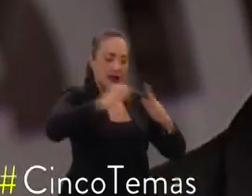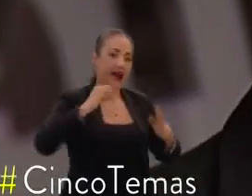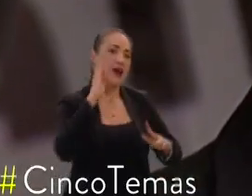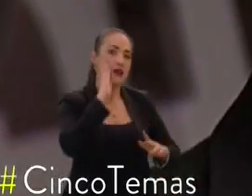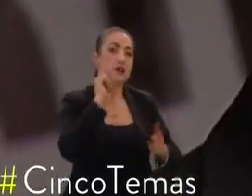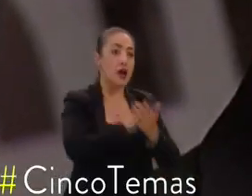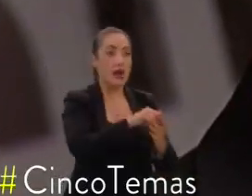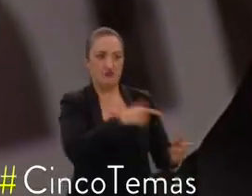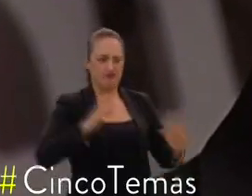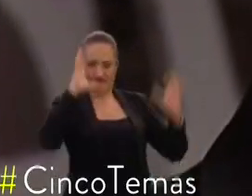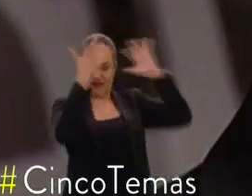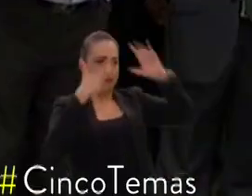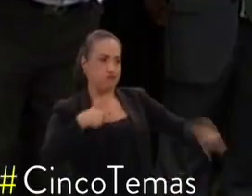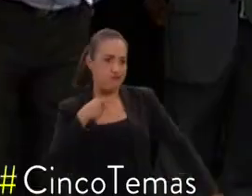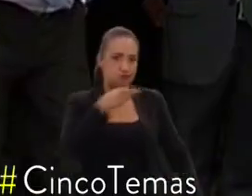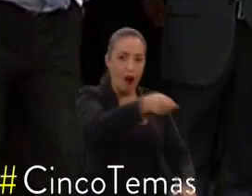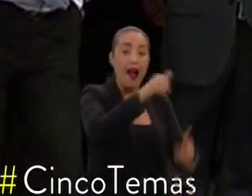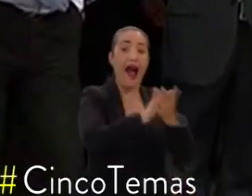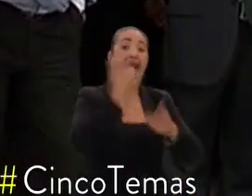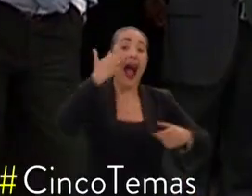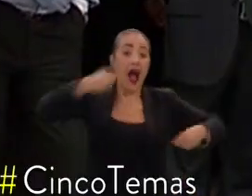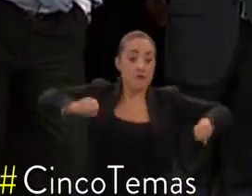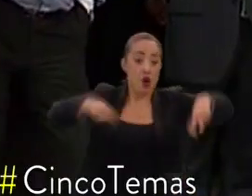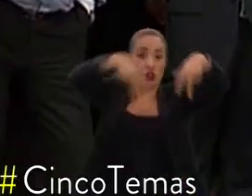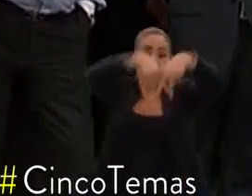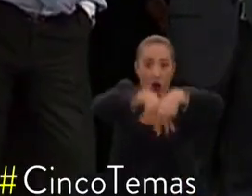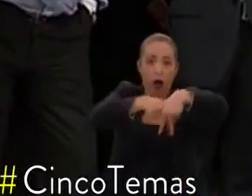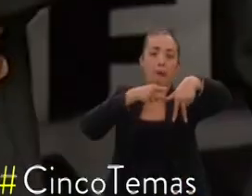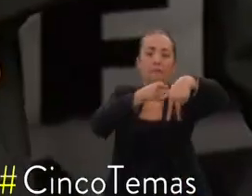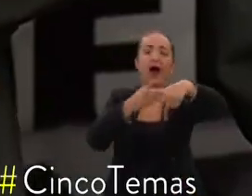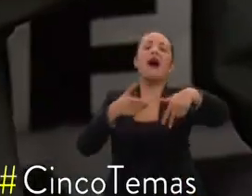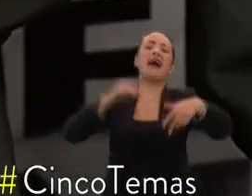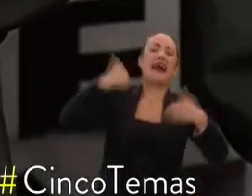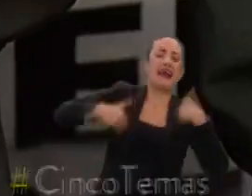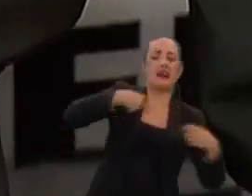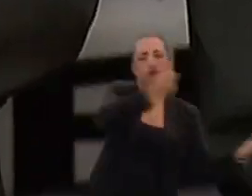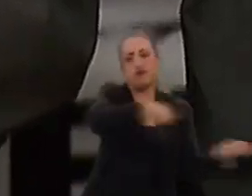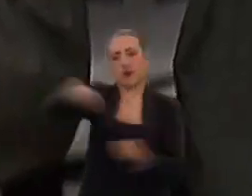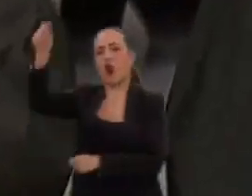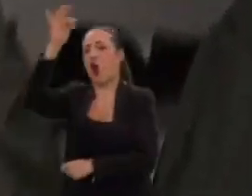lugar. La mujer, que viajaba de parrillera, quedó herida y fue trasladada a un centro hospitalario.